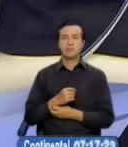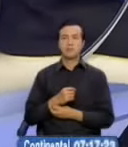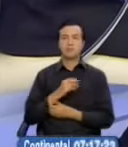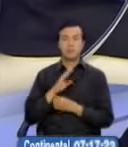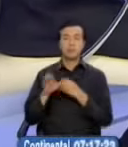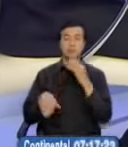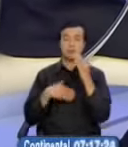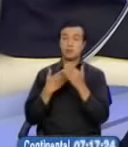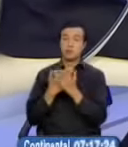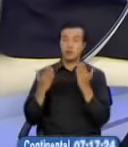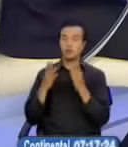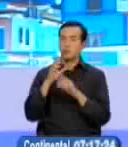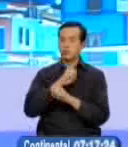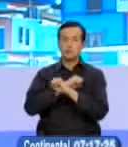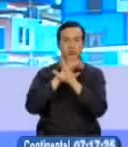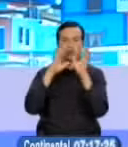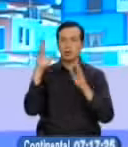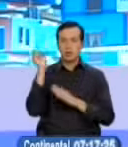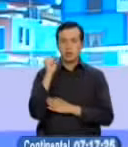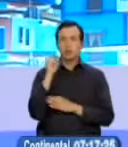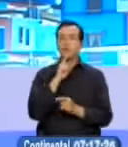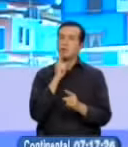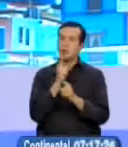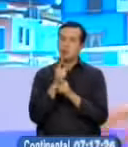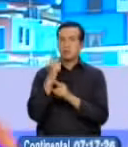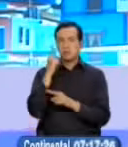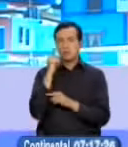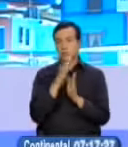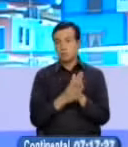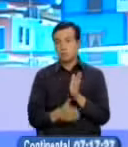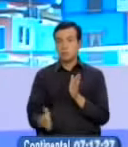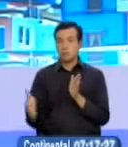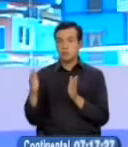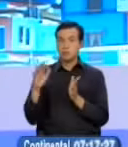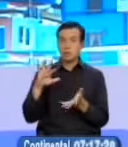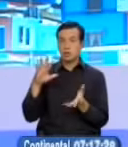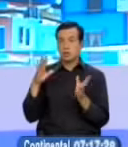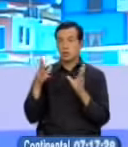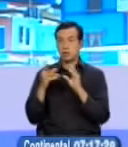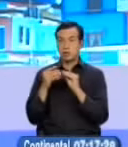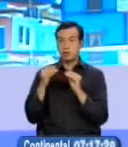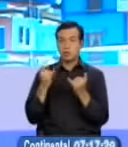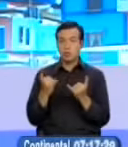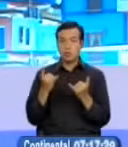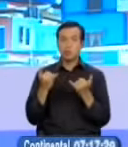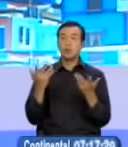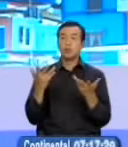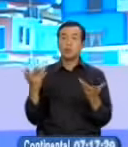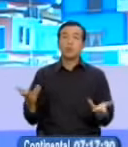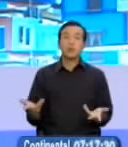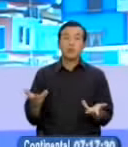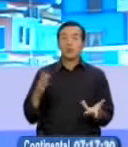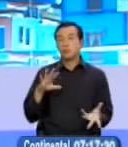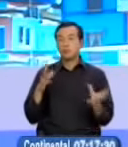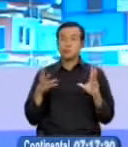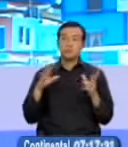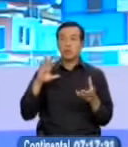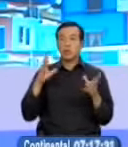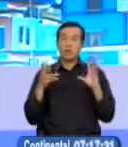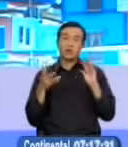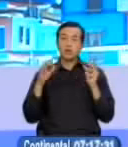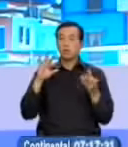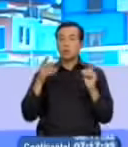todos es claro que va a haber una temporada, un momento de ajuste. Lo que está en cuestión es la naturaleza del ajuste,